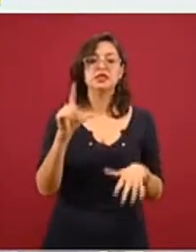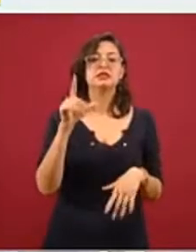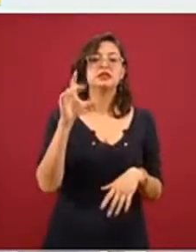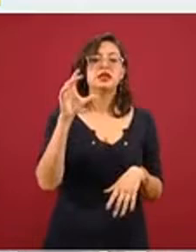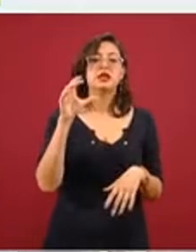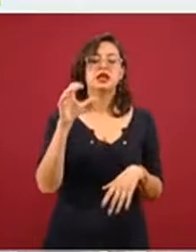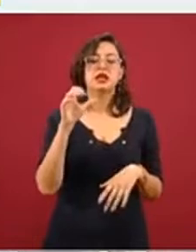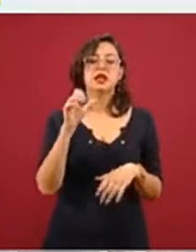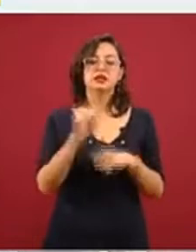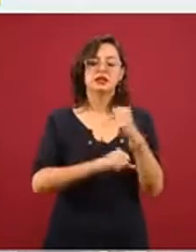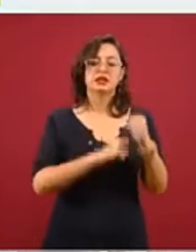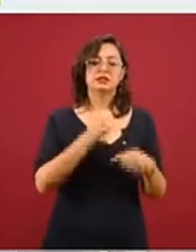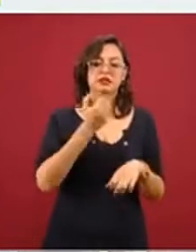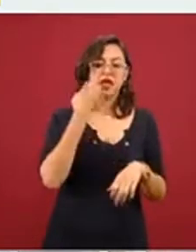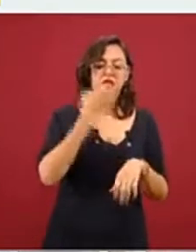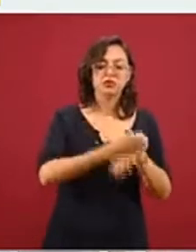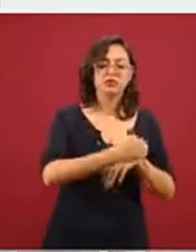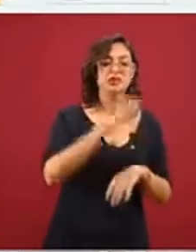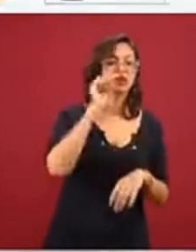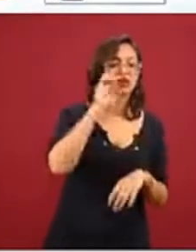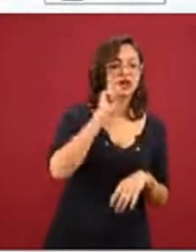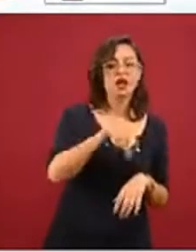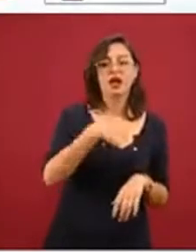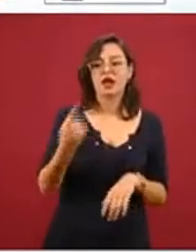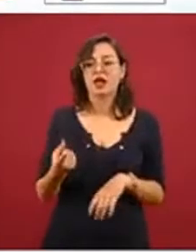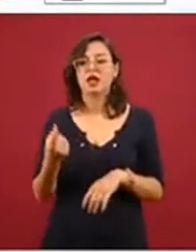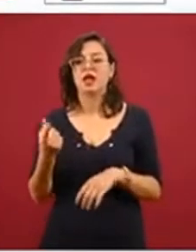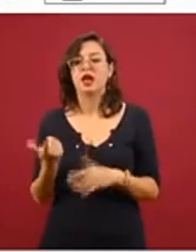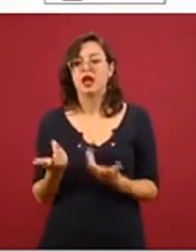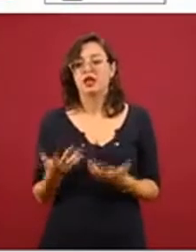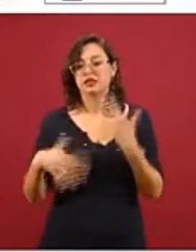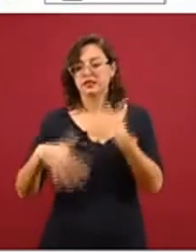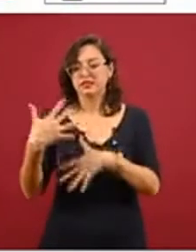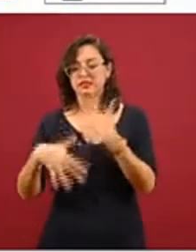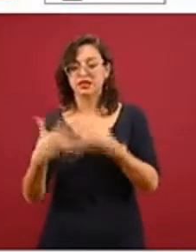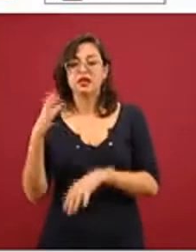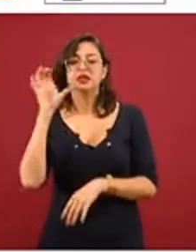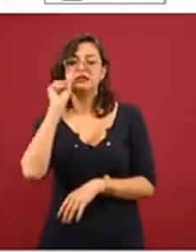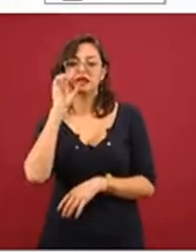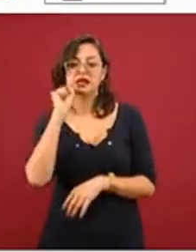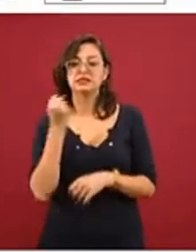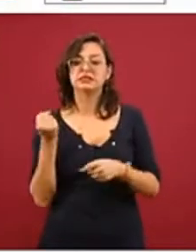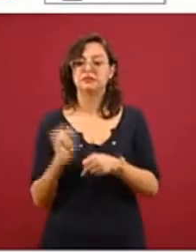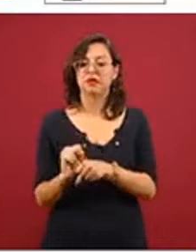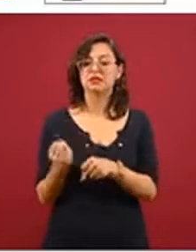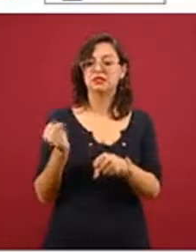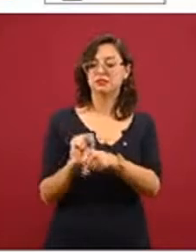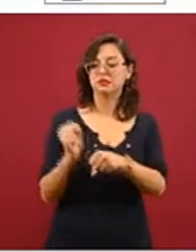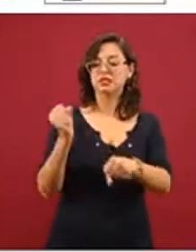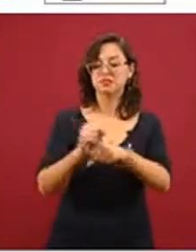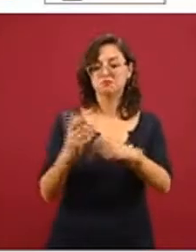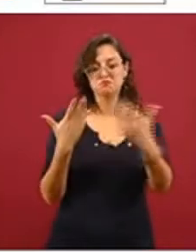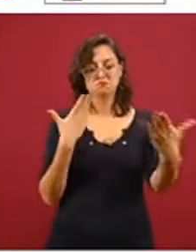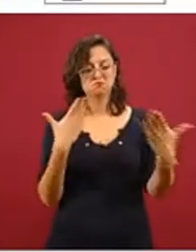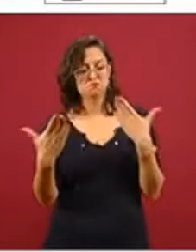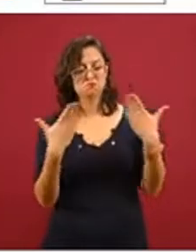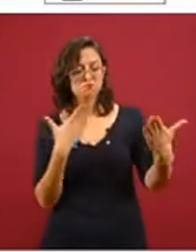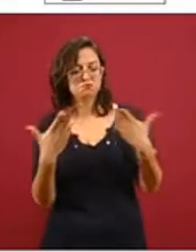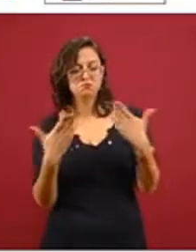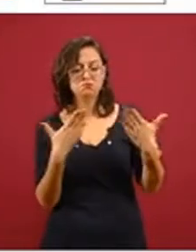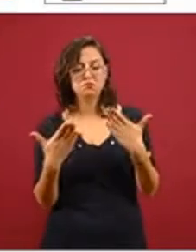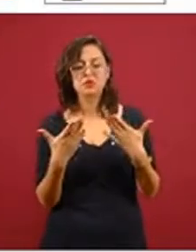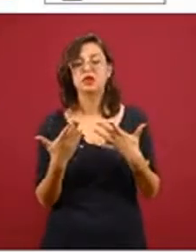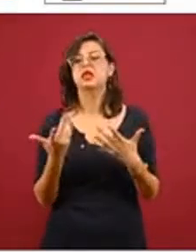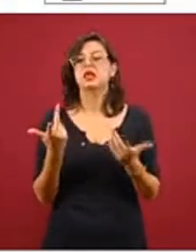color rojo. Recordemos que los indicadores que evaluamos cada semana y que